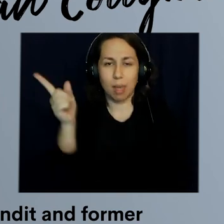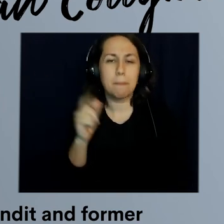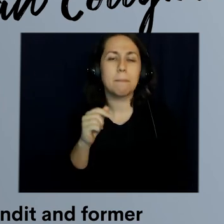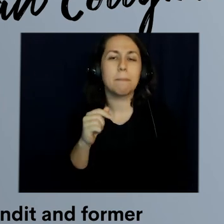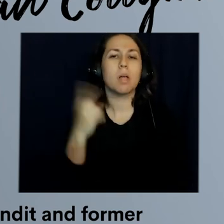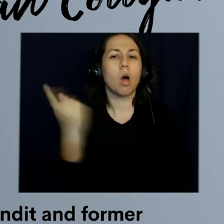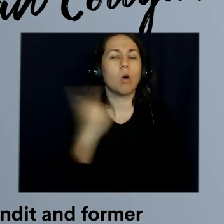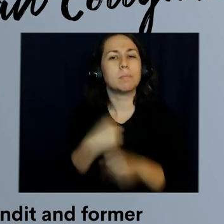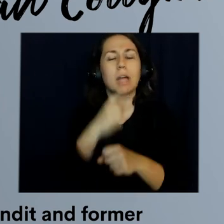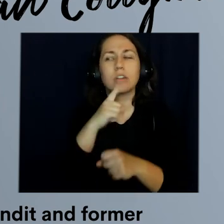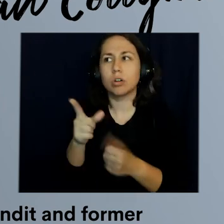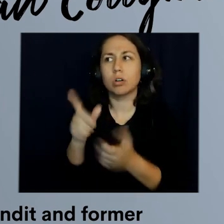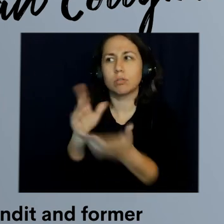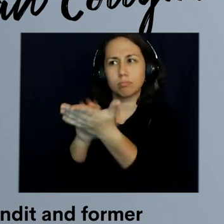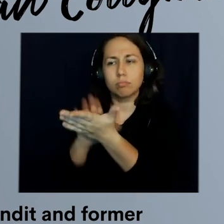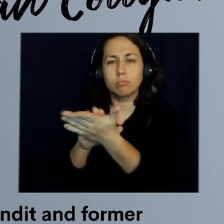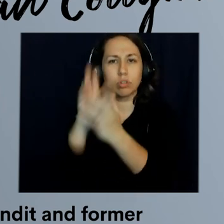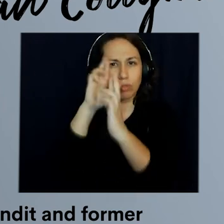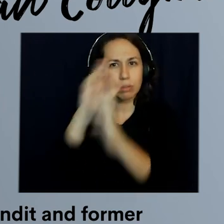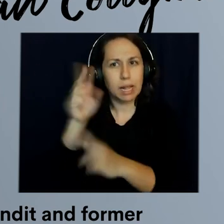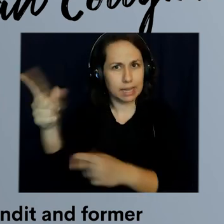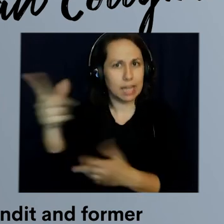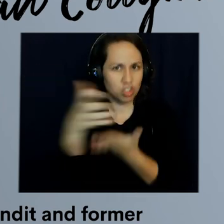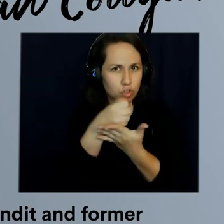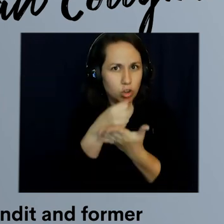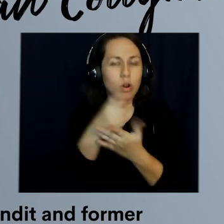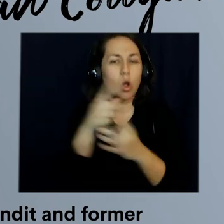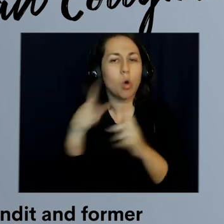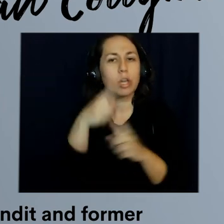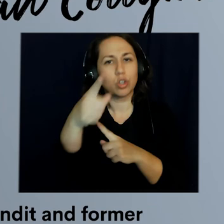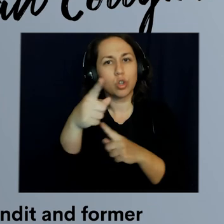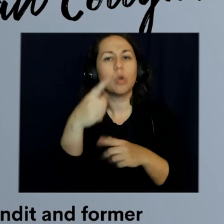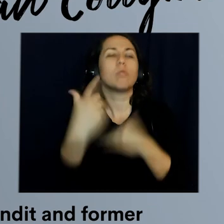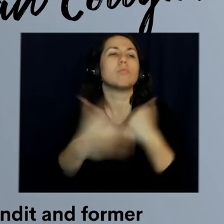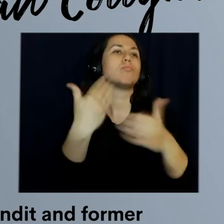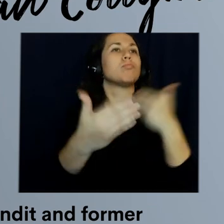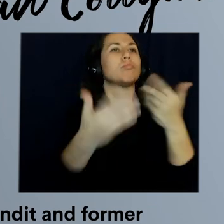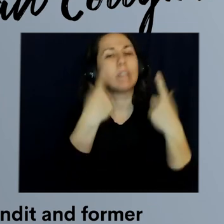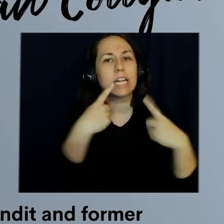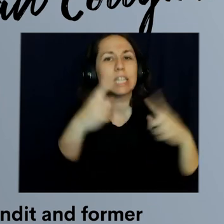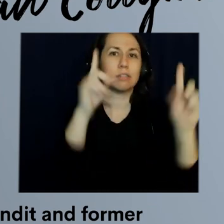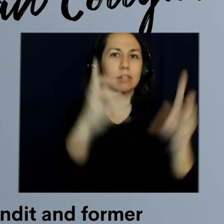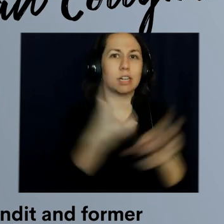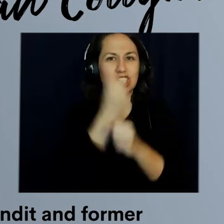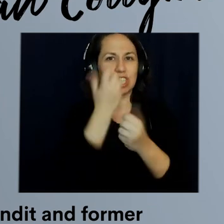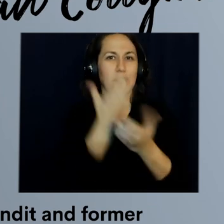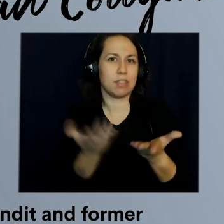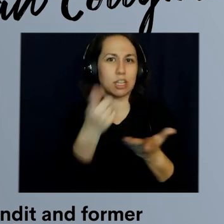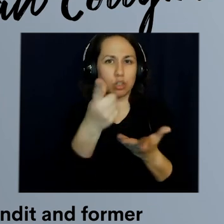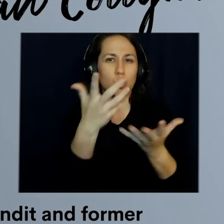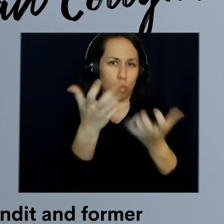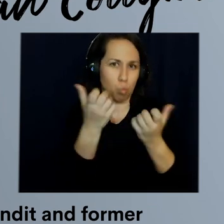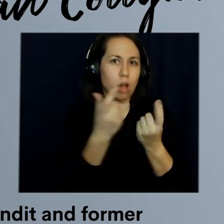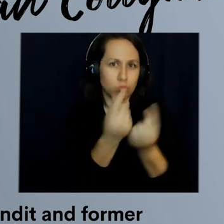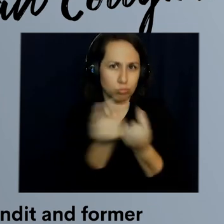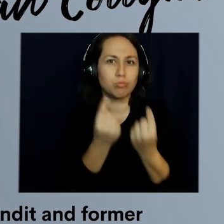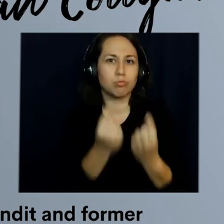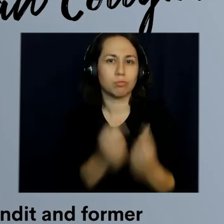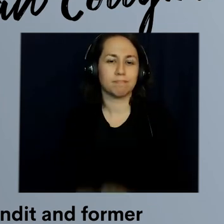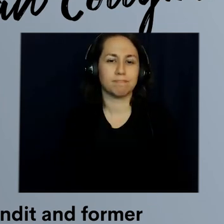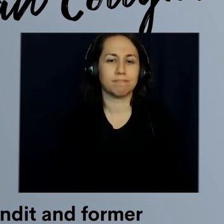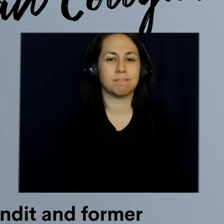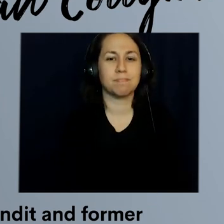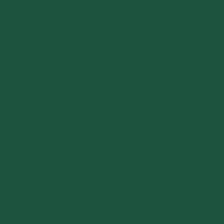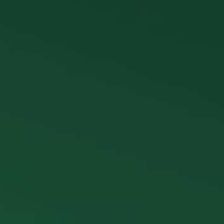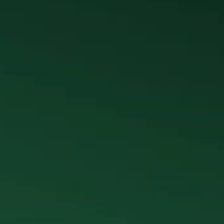Always make sure that you give them props and the respect that they deserve when you go on to achieve the things that you